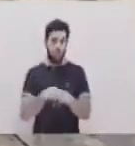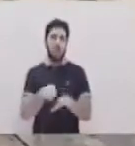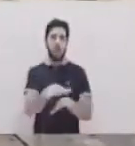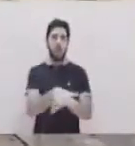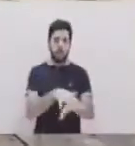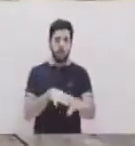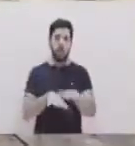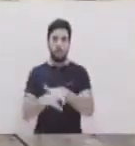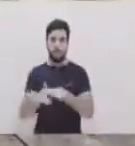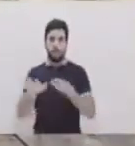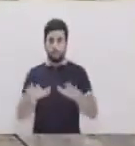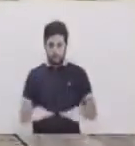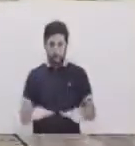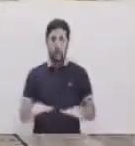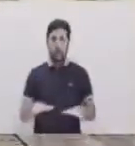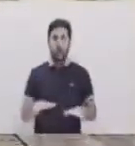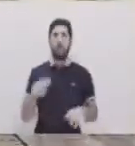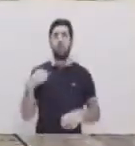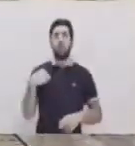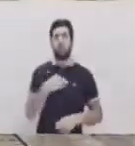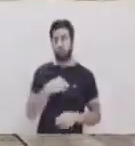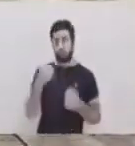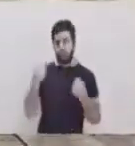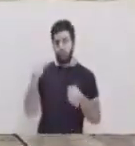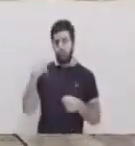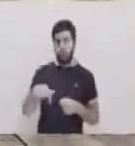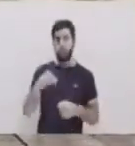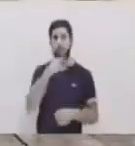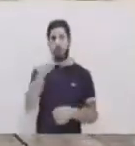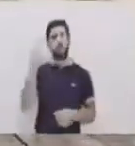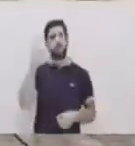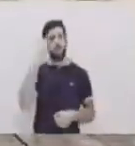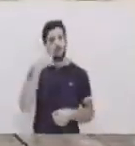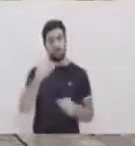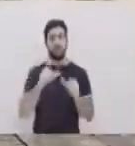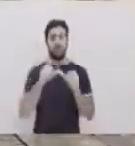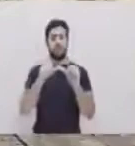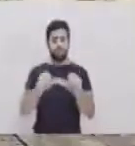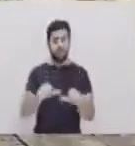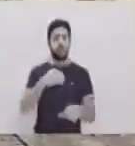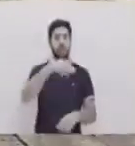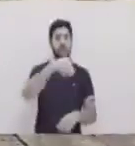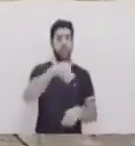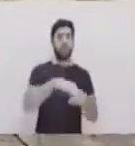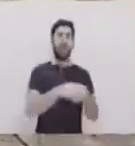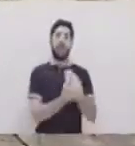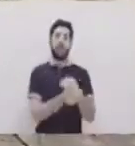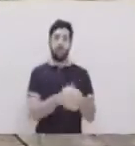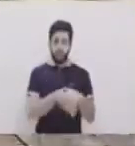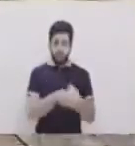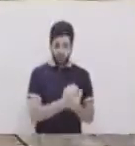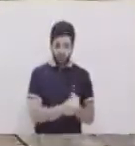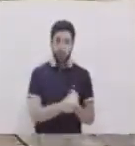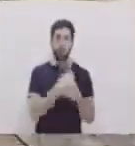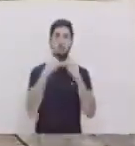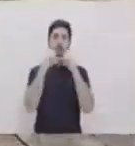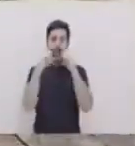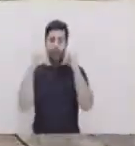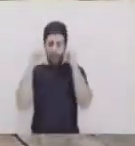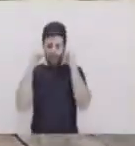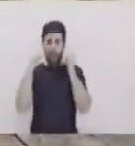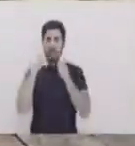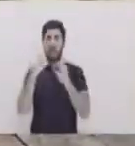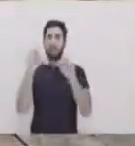ambos pies. Eso fue lo que trabajamos el día de hoy. Recuerden el lavado constante de manos, el uso de mascarilla,